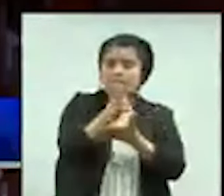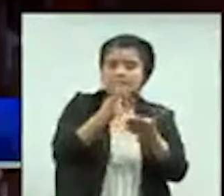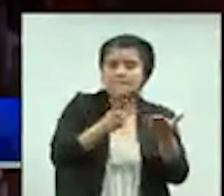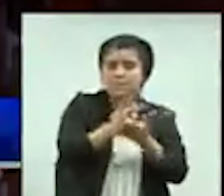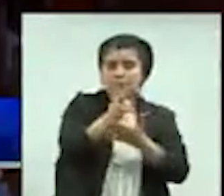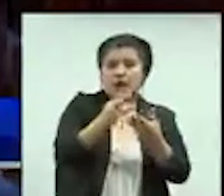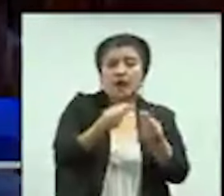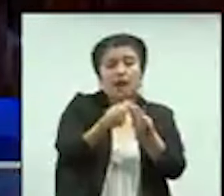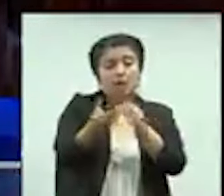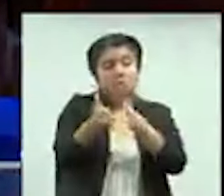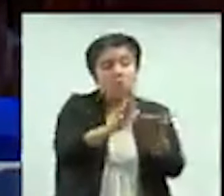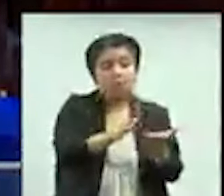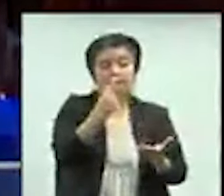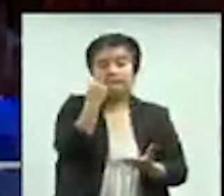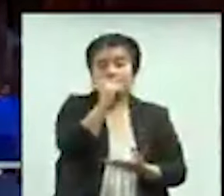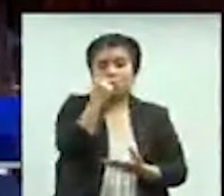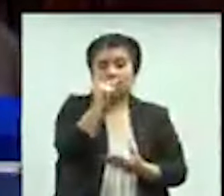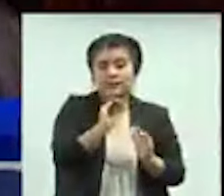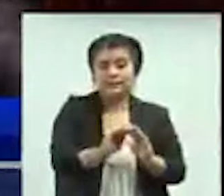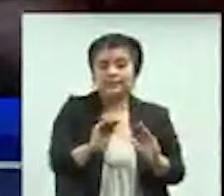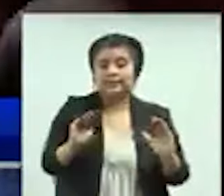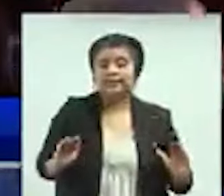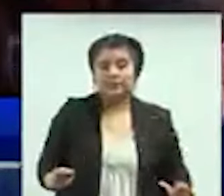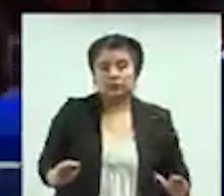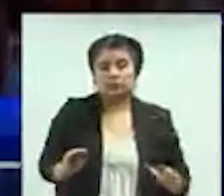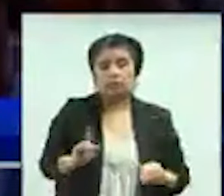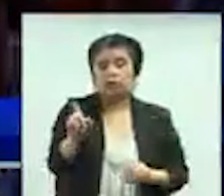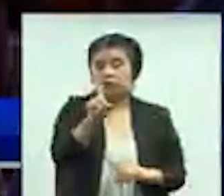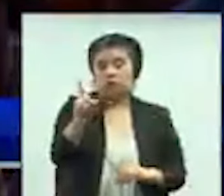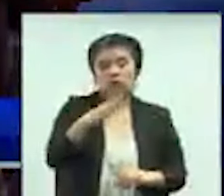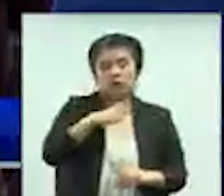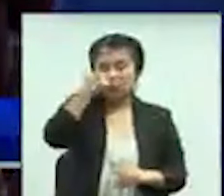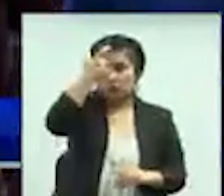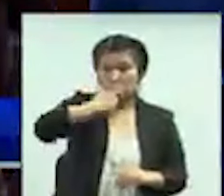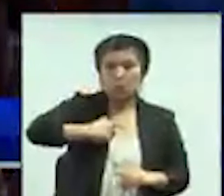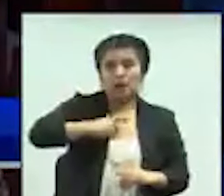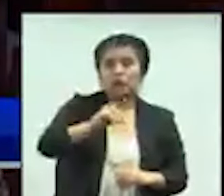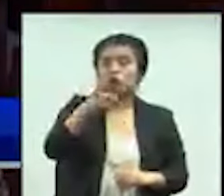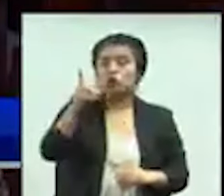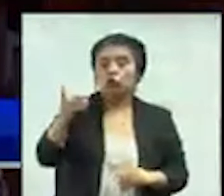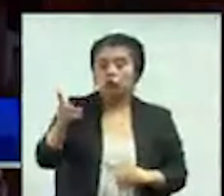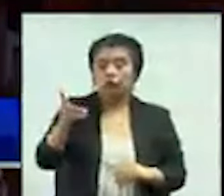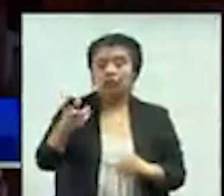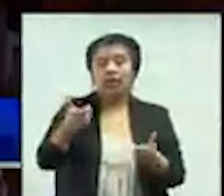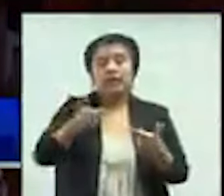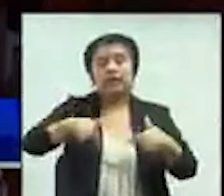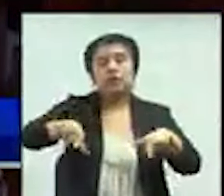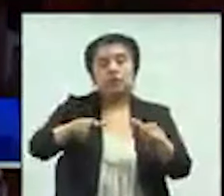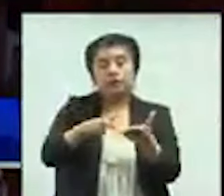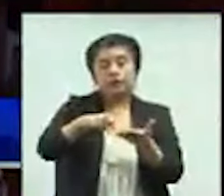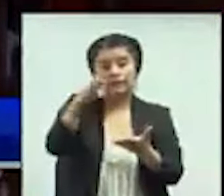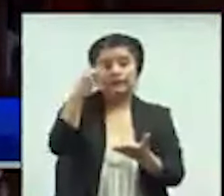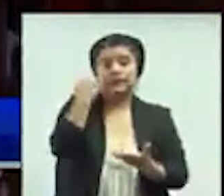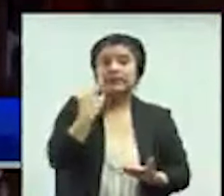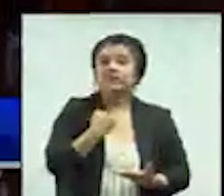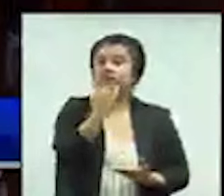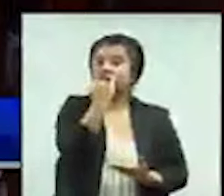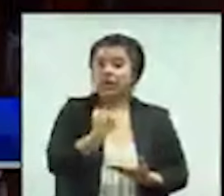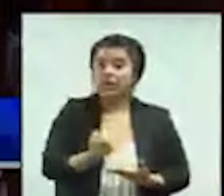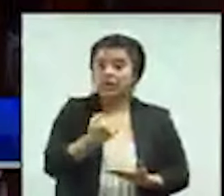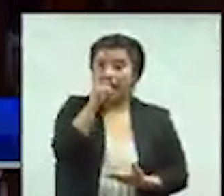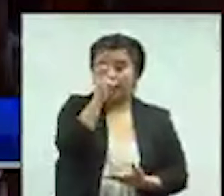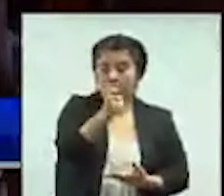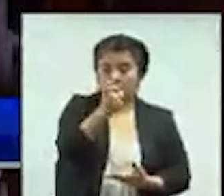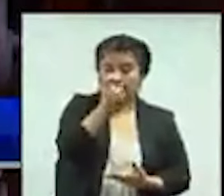de mujeres y niños inocentes en el territorio del pueblo de Israel. Por esa